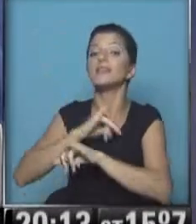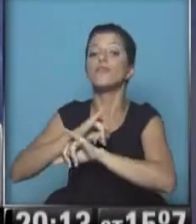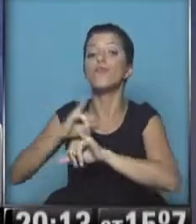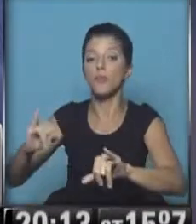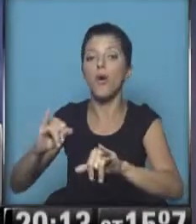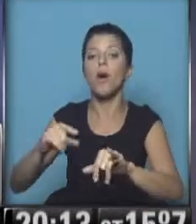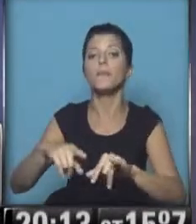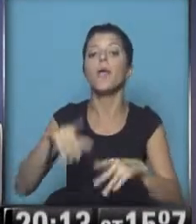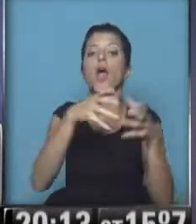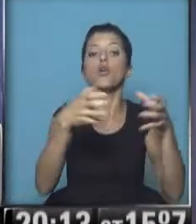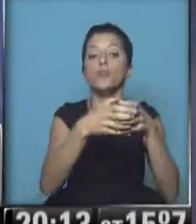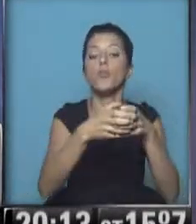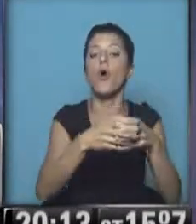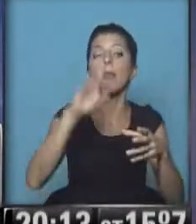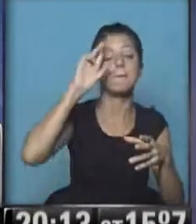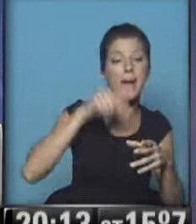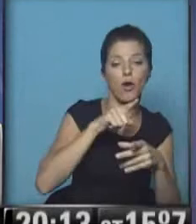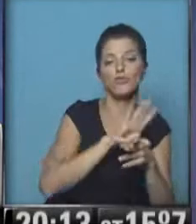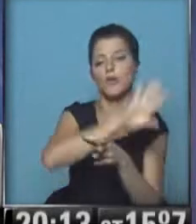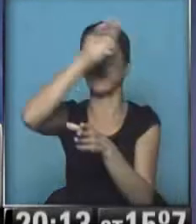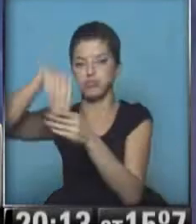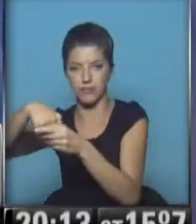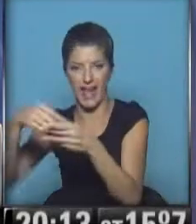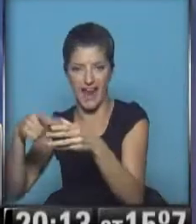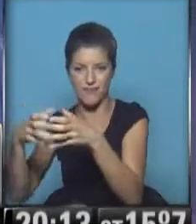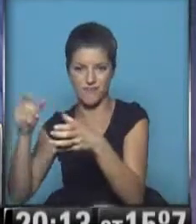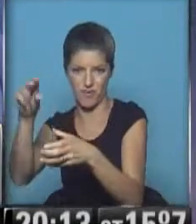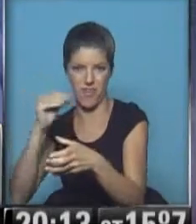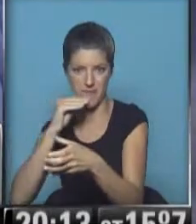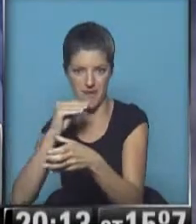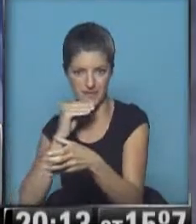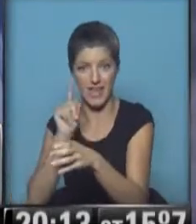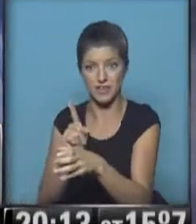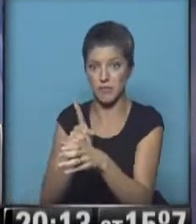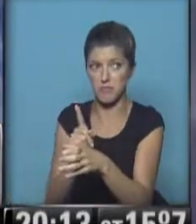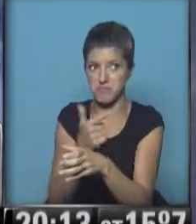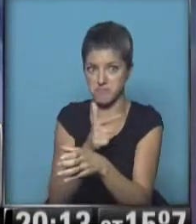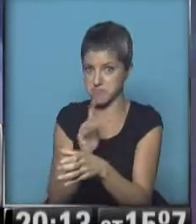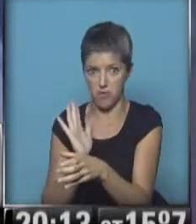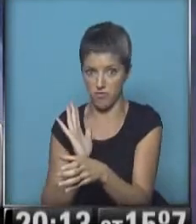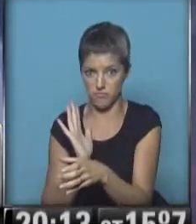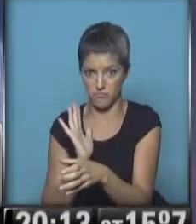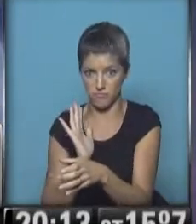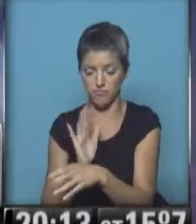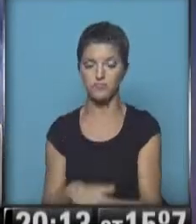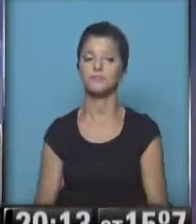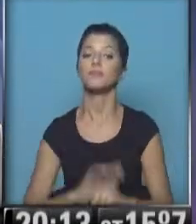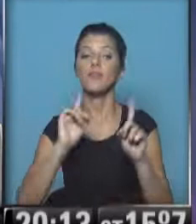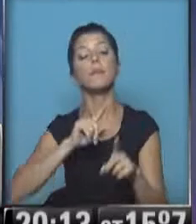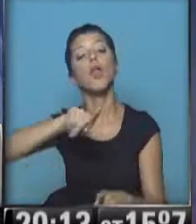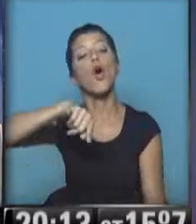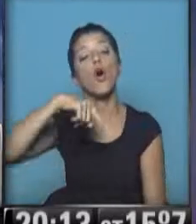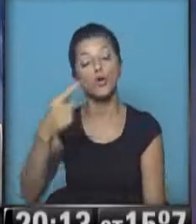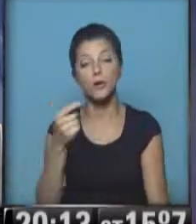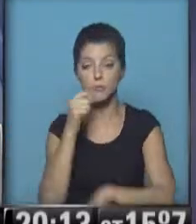de dirigentes del pj hacia el frente renovador una migración que no se produjo y había otra migración que